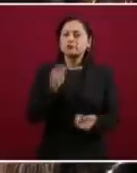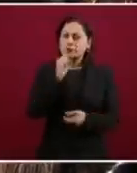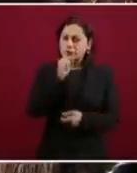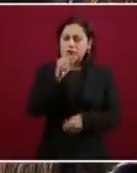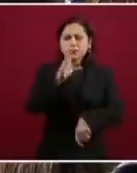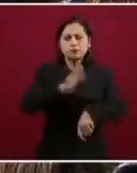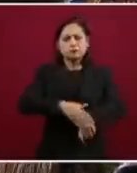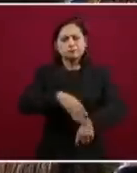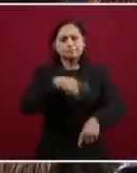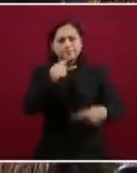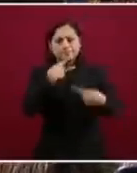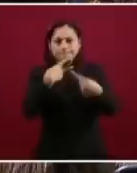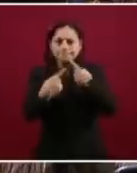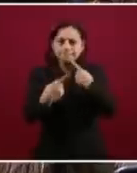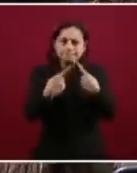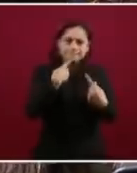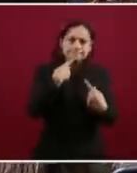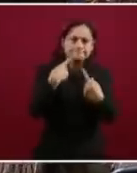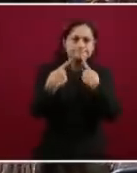diálogo,